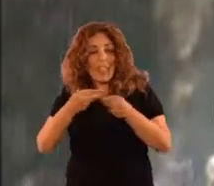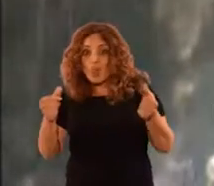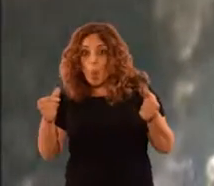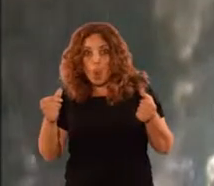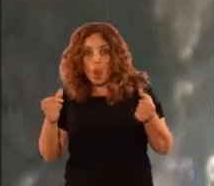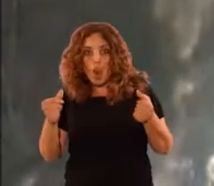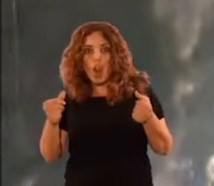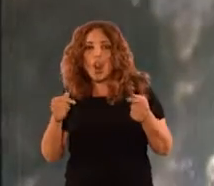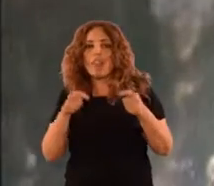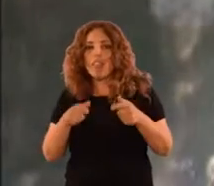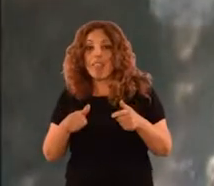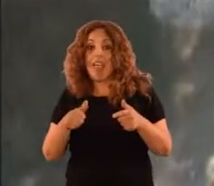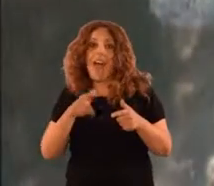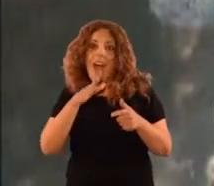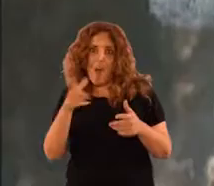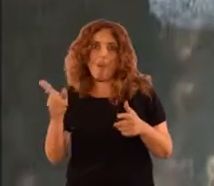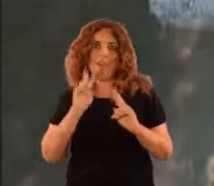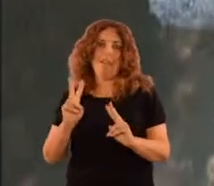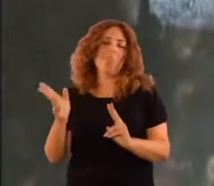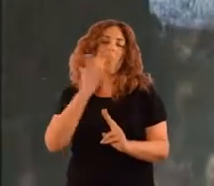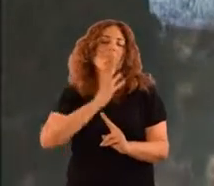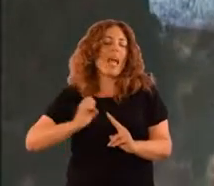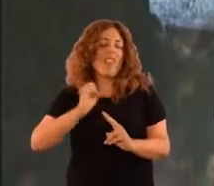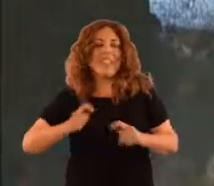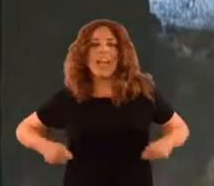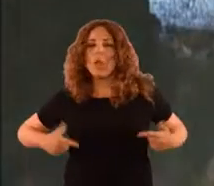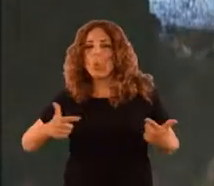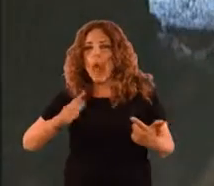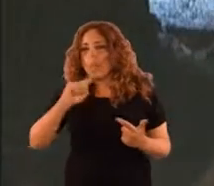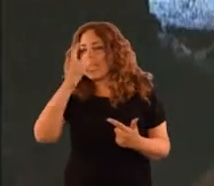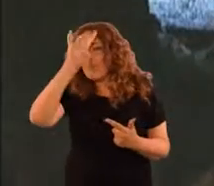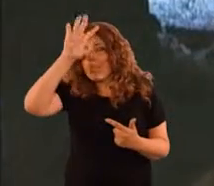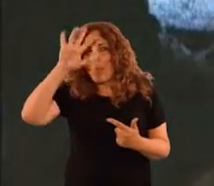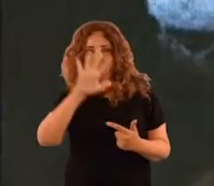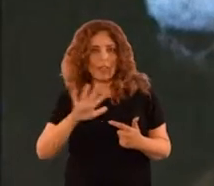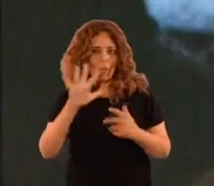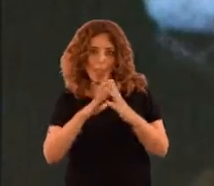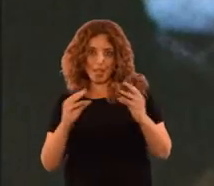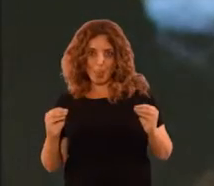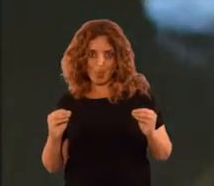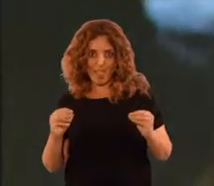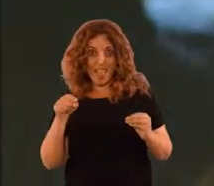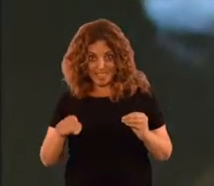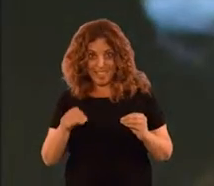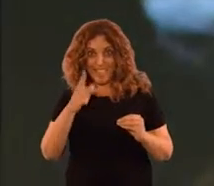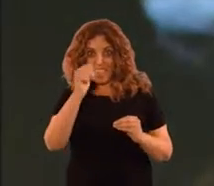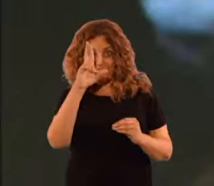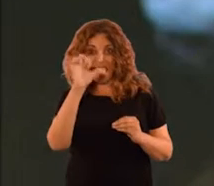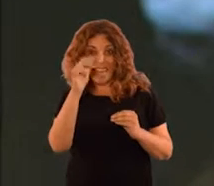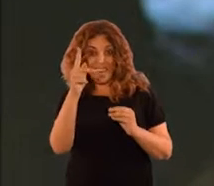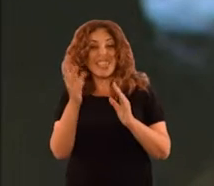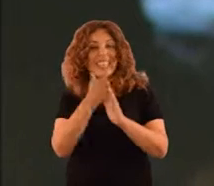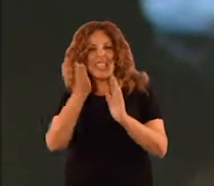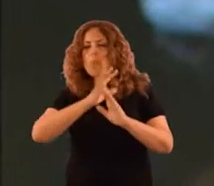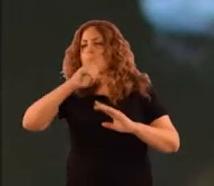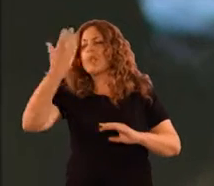Un proceso de disolución que ha generado una de las maravillas naturales más espectaculares de Andalucía, uno de los